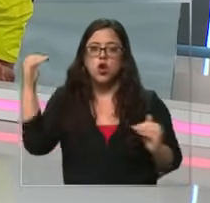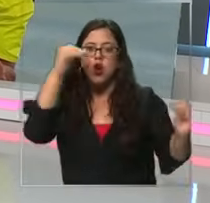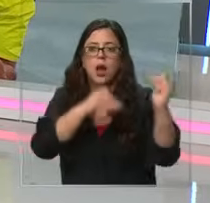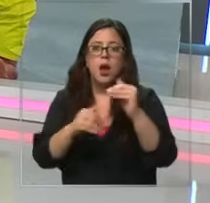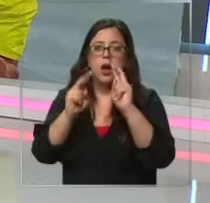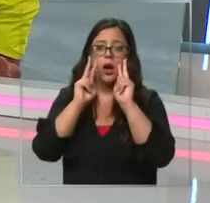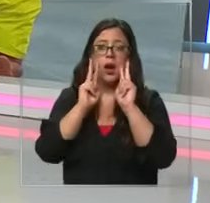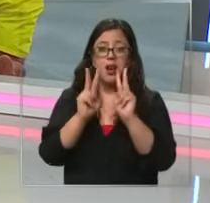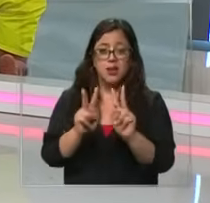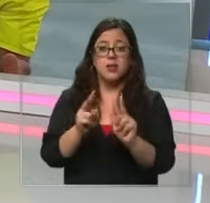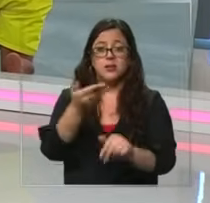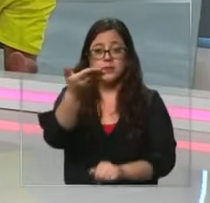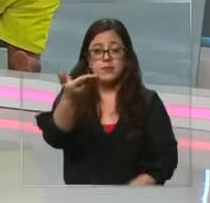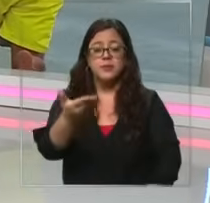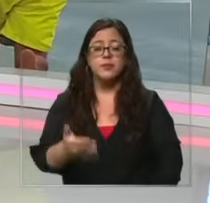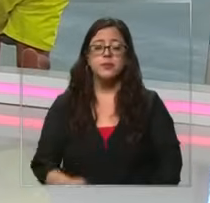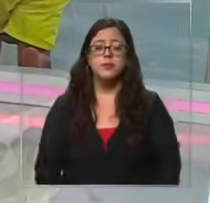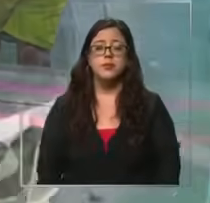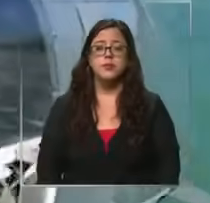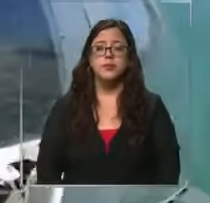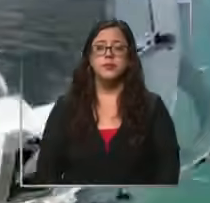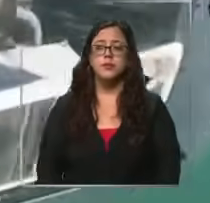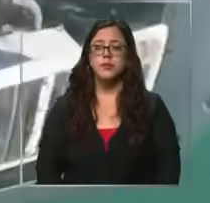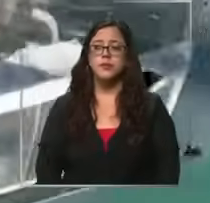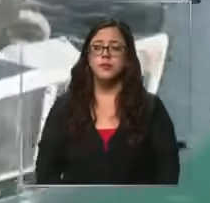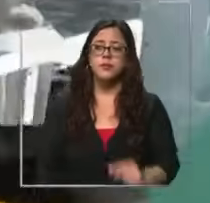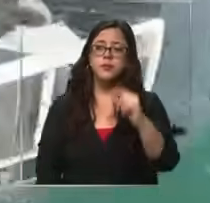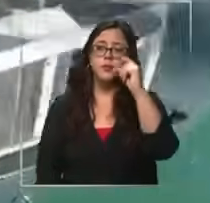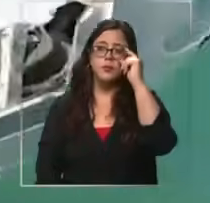imágenes las vemos a continuación.